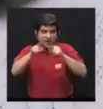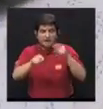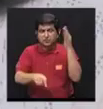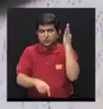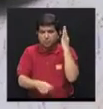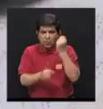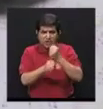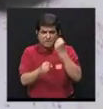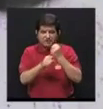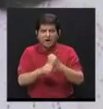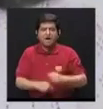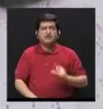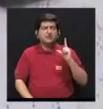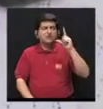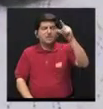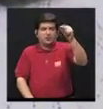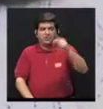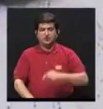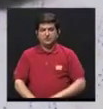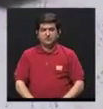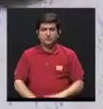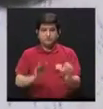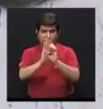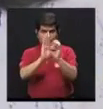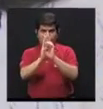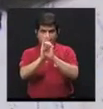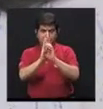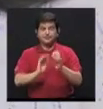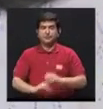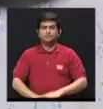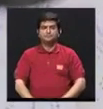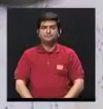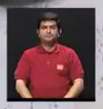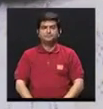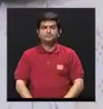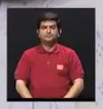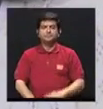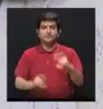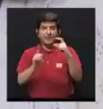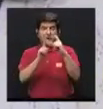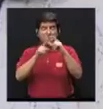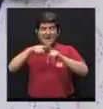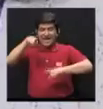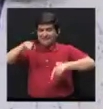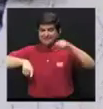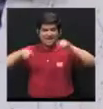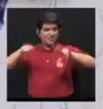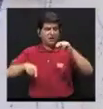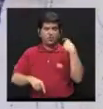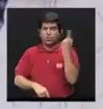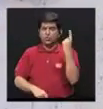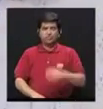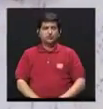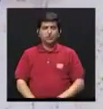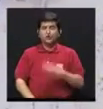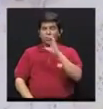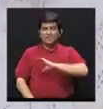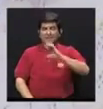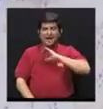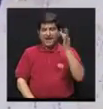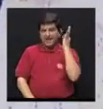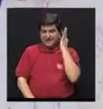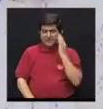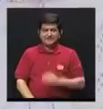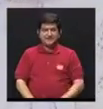rural. En ese sentido, por ejemplo, la palabra diversidad no solo es un sustantivo femenino, es